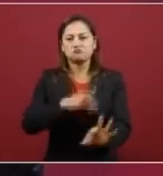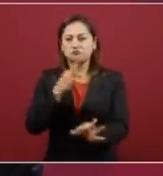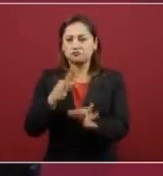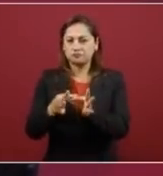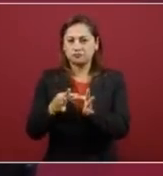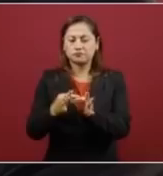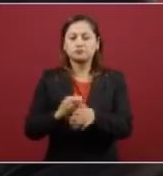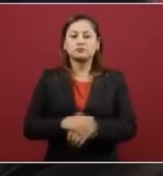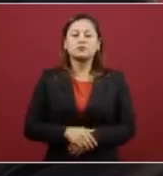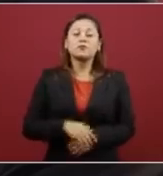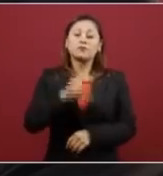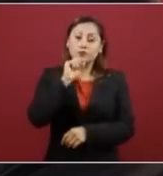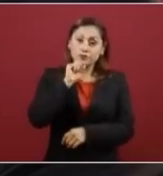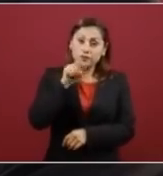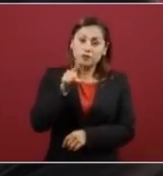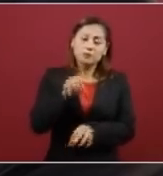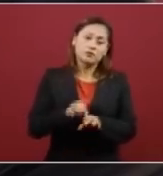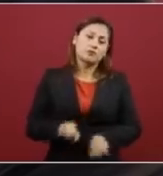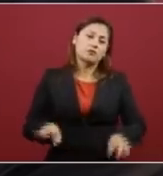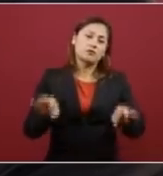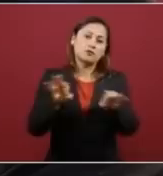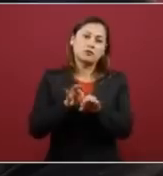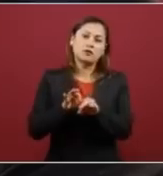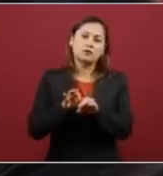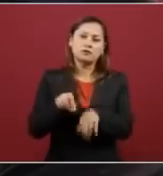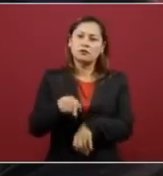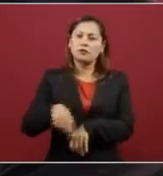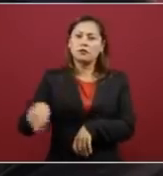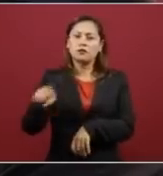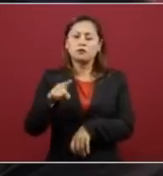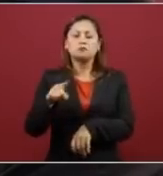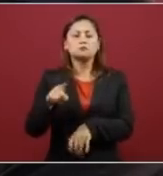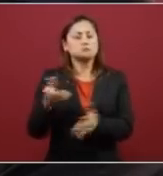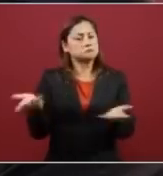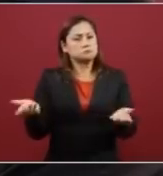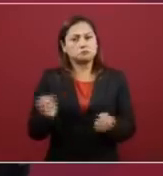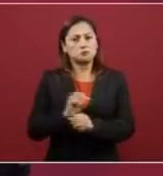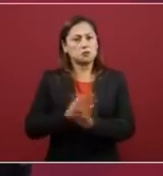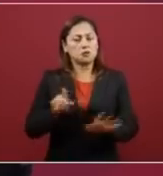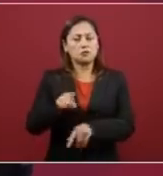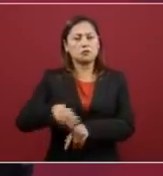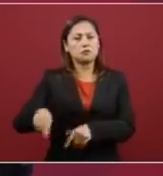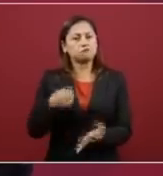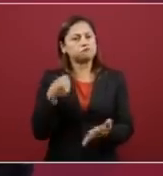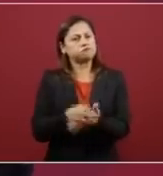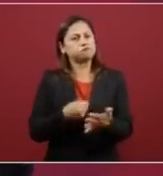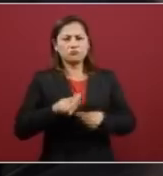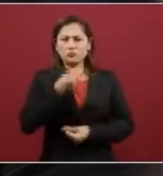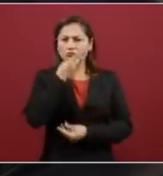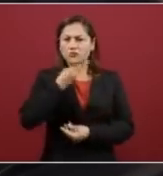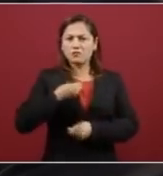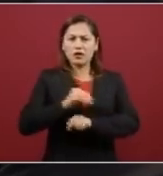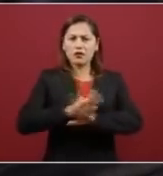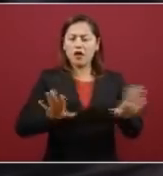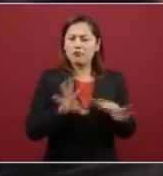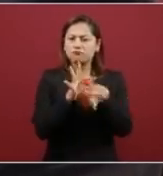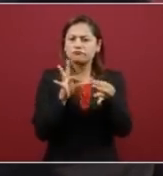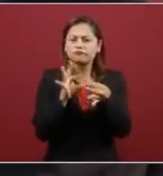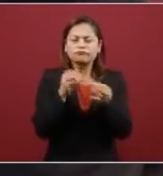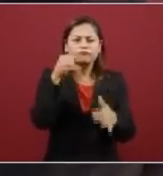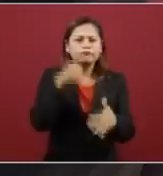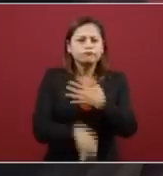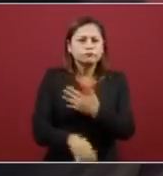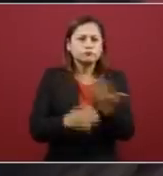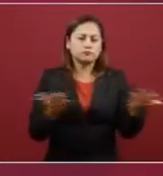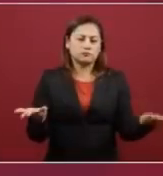postura de exigir el esclarecimiento de los hechos y en lo que corresponde a nosotros